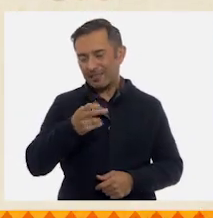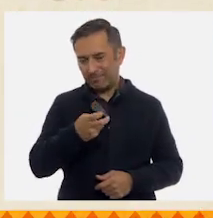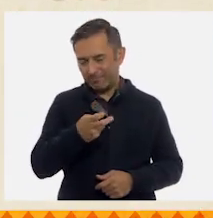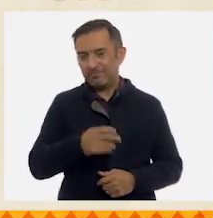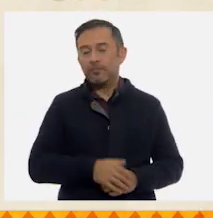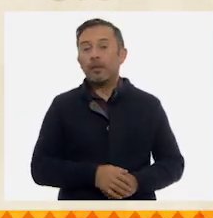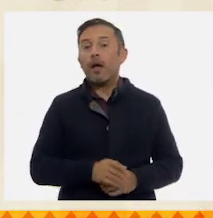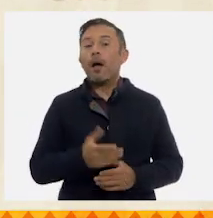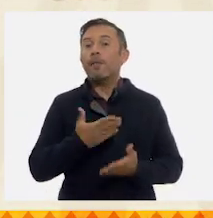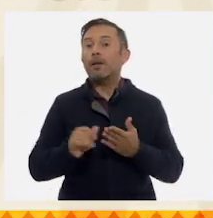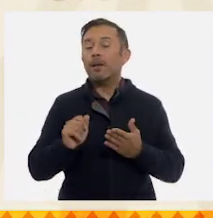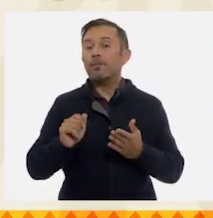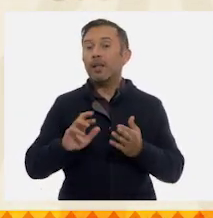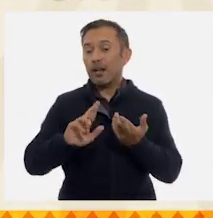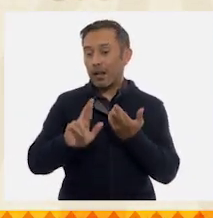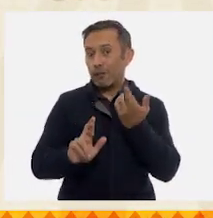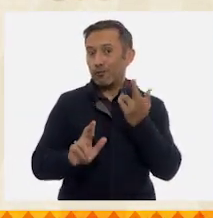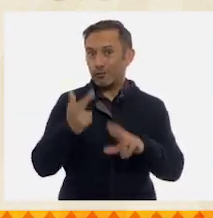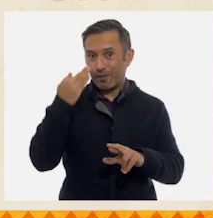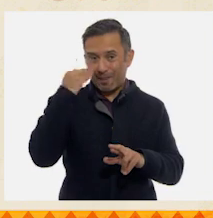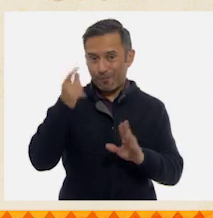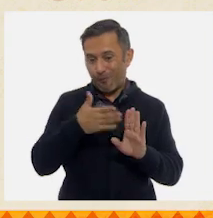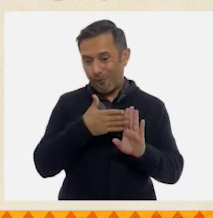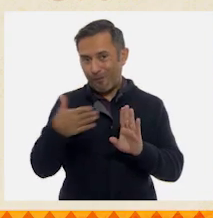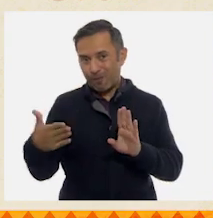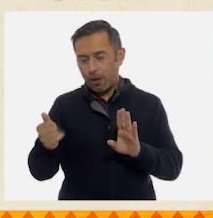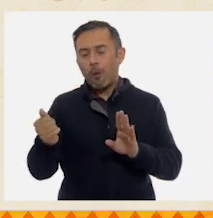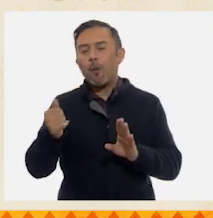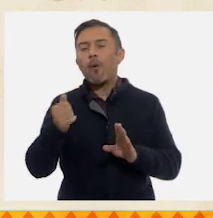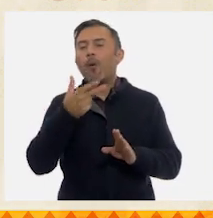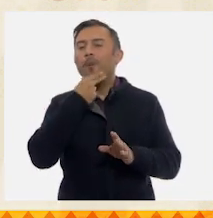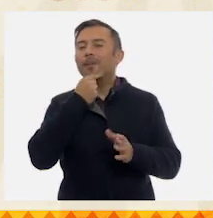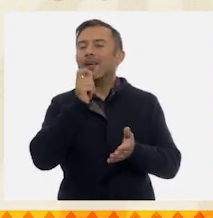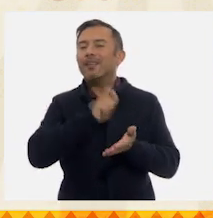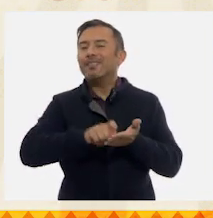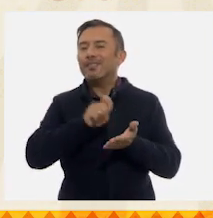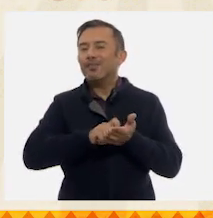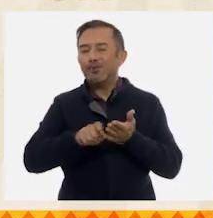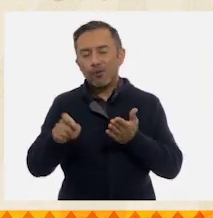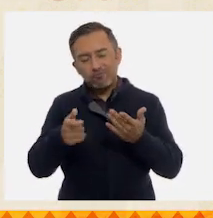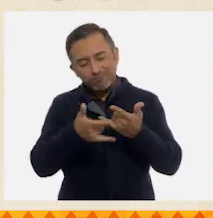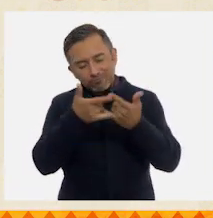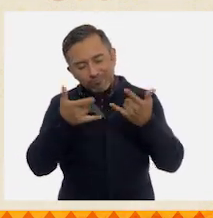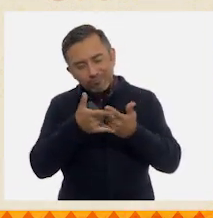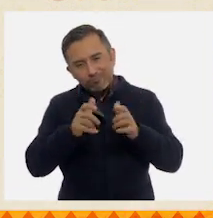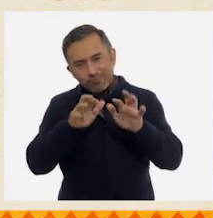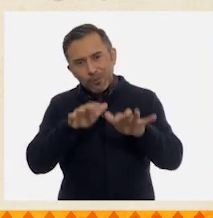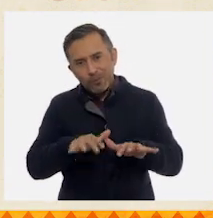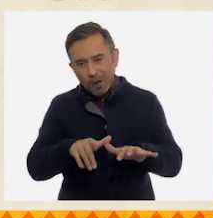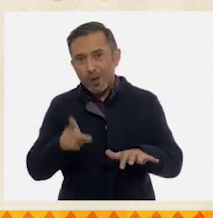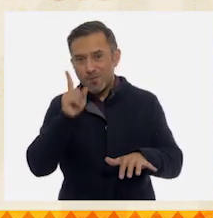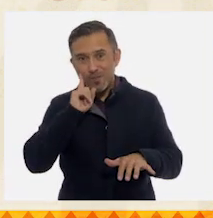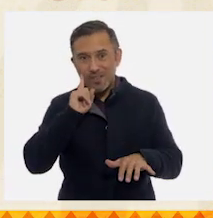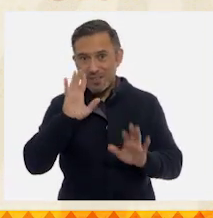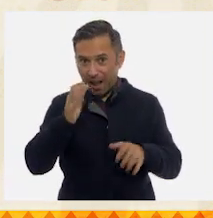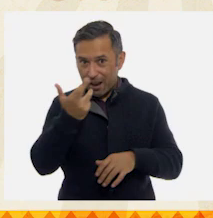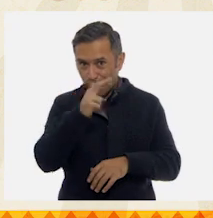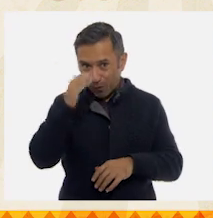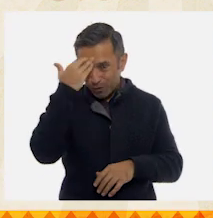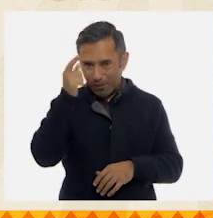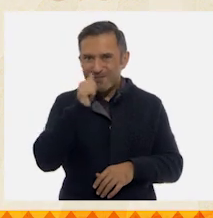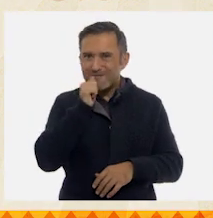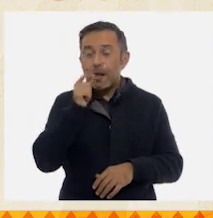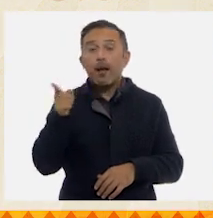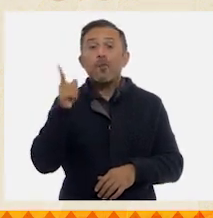post-revolución, recordamos a una escritora que, de acuerdo con sus biografías, no ha sido lo suficientemente reconocida. Ella es